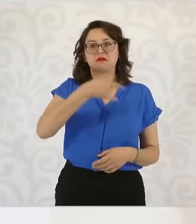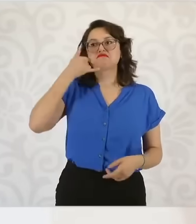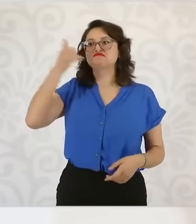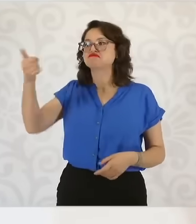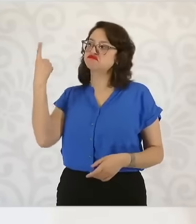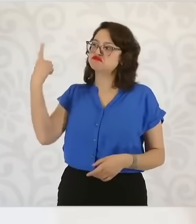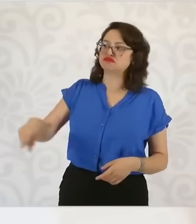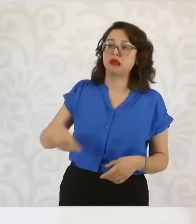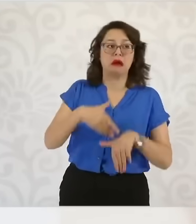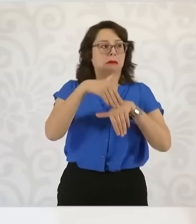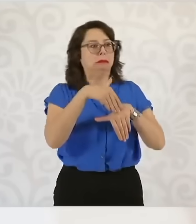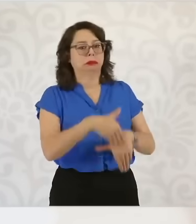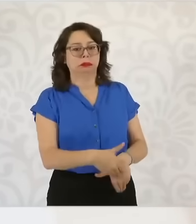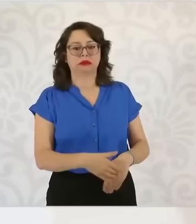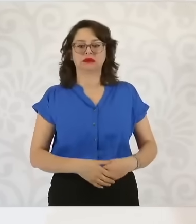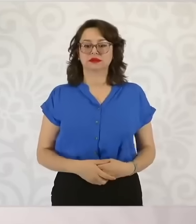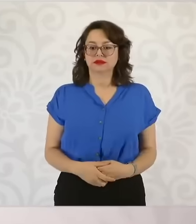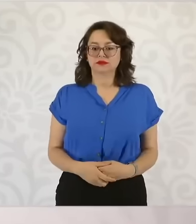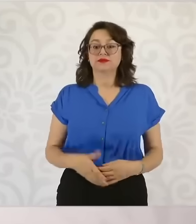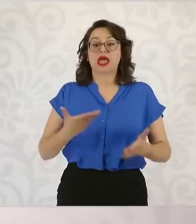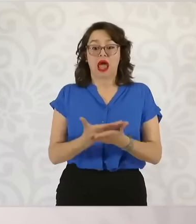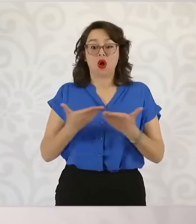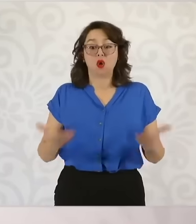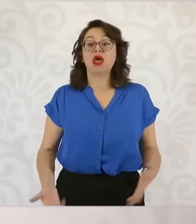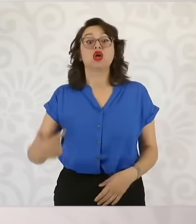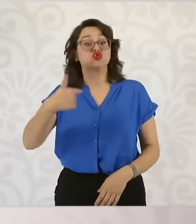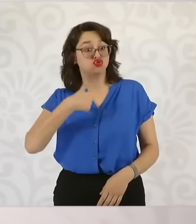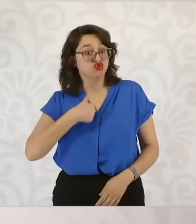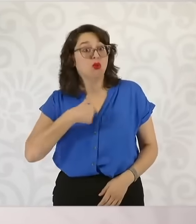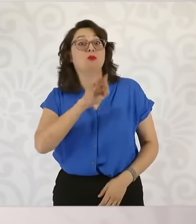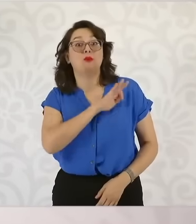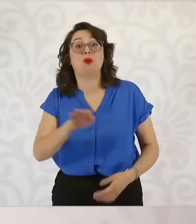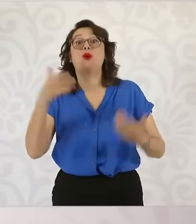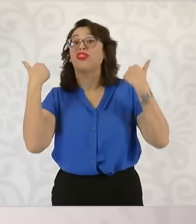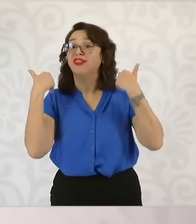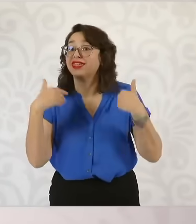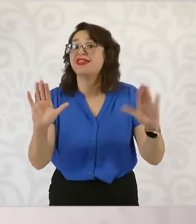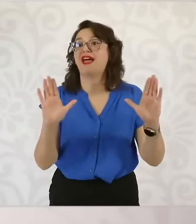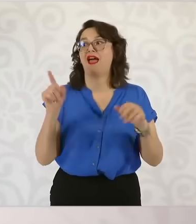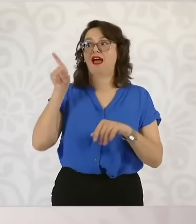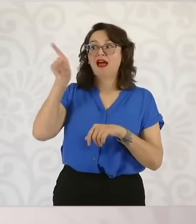Pero ahora la presidenta está renunciando a nombrar los ministros